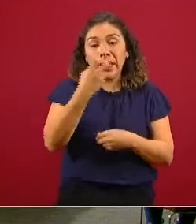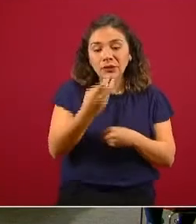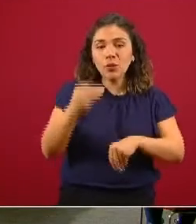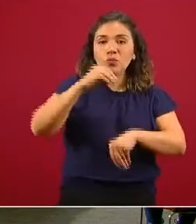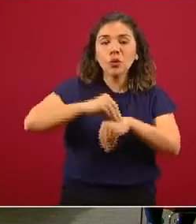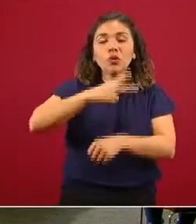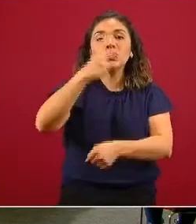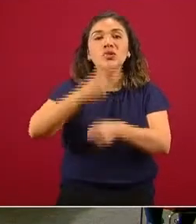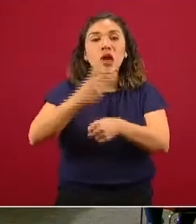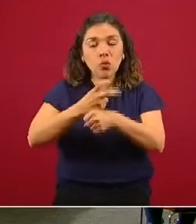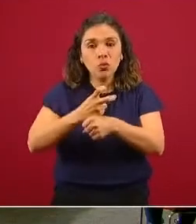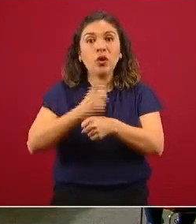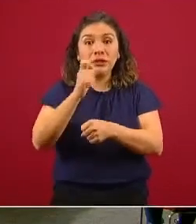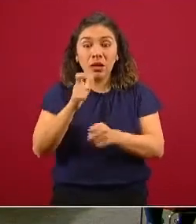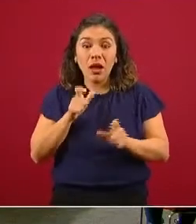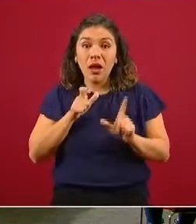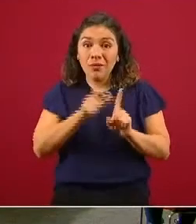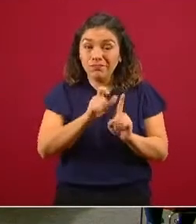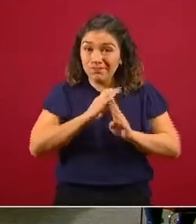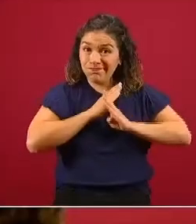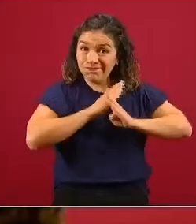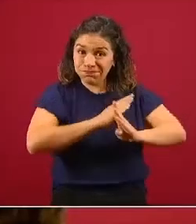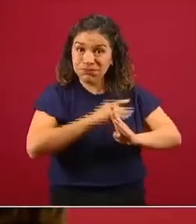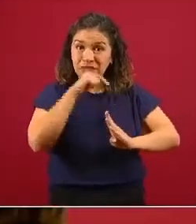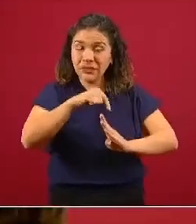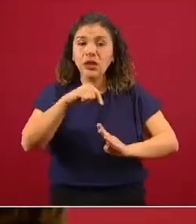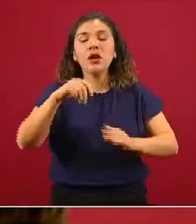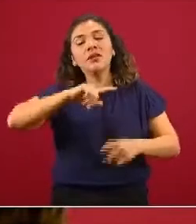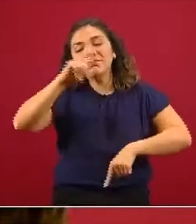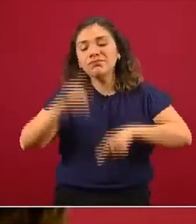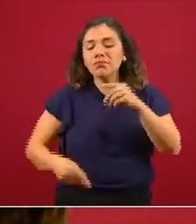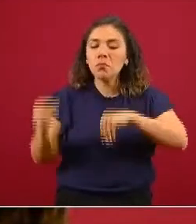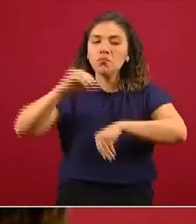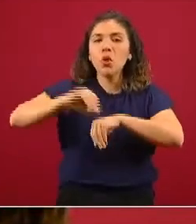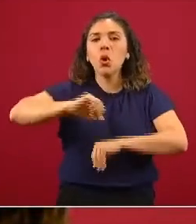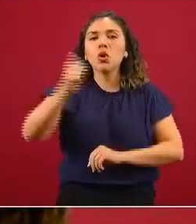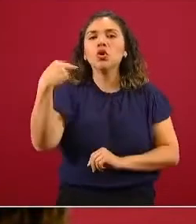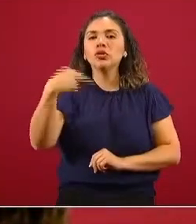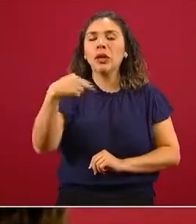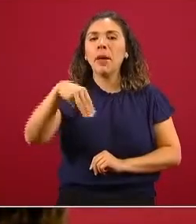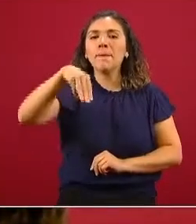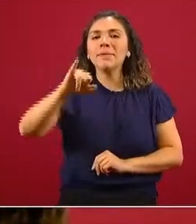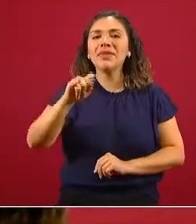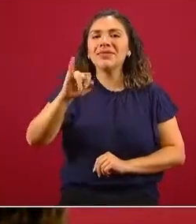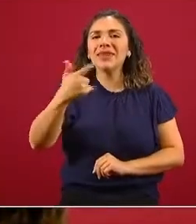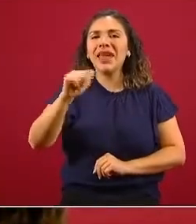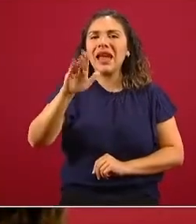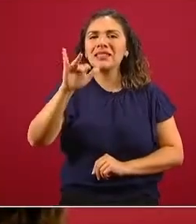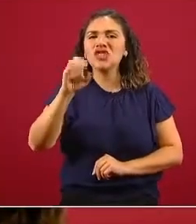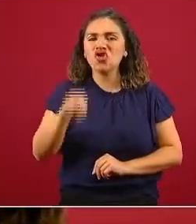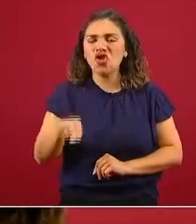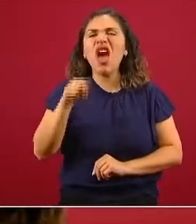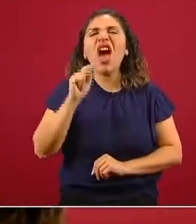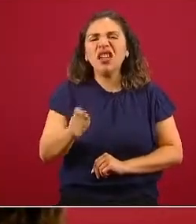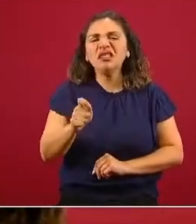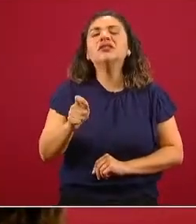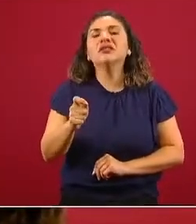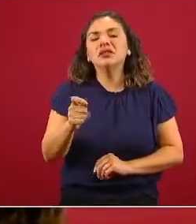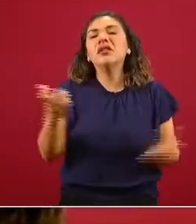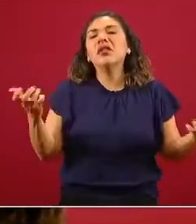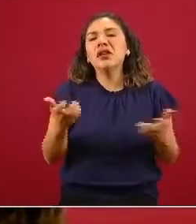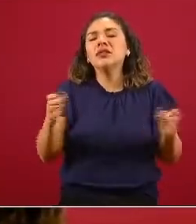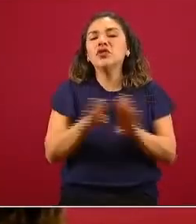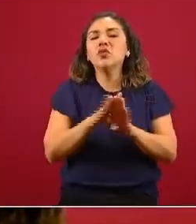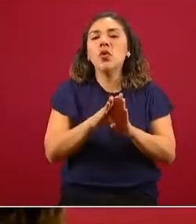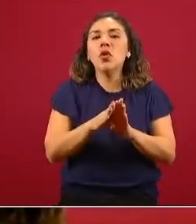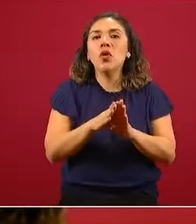segundo elemento, además de la contención, que es la mitigación. La mitigación, recordemos, son aquellas